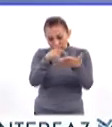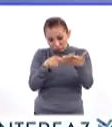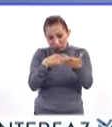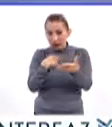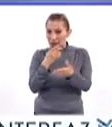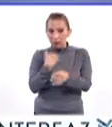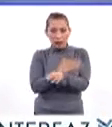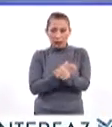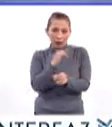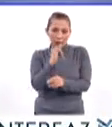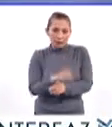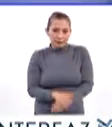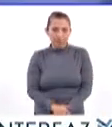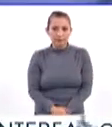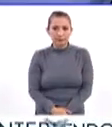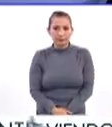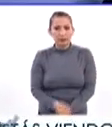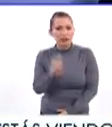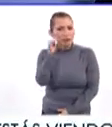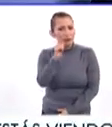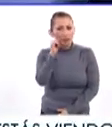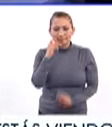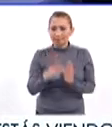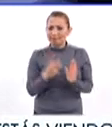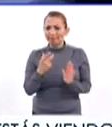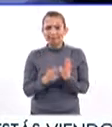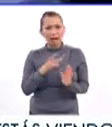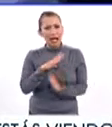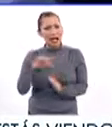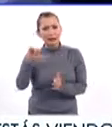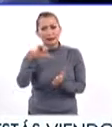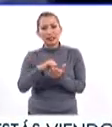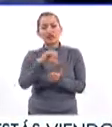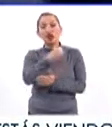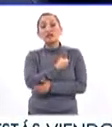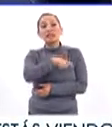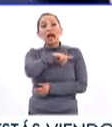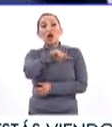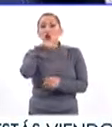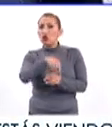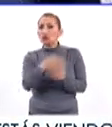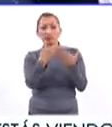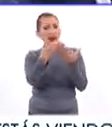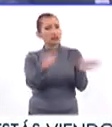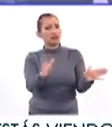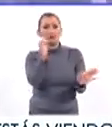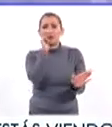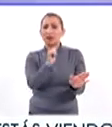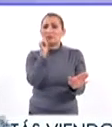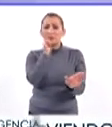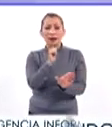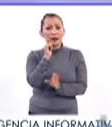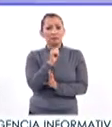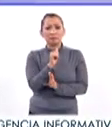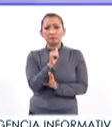necesarias, que nunca es tarde, ¿no? No, siempre, permanentemente están los centros de salud, que eso sí están siempre en todas las